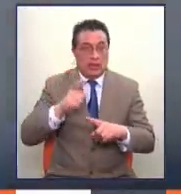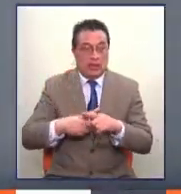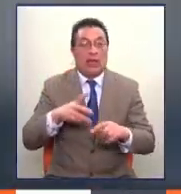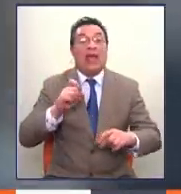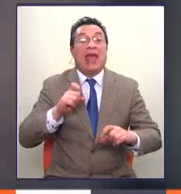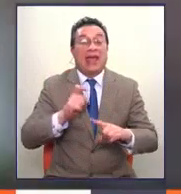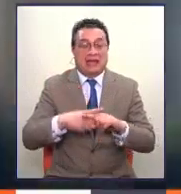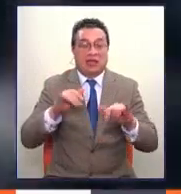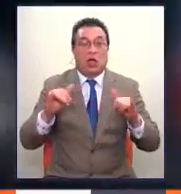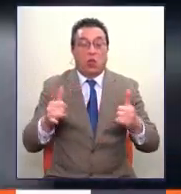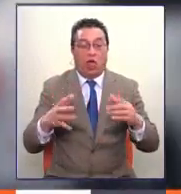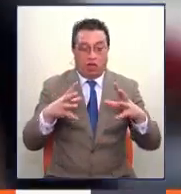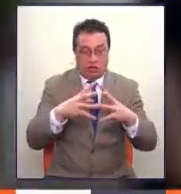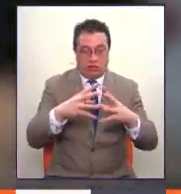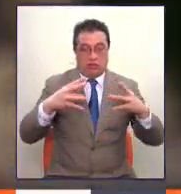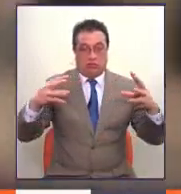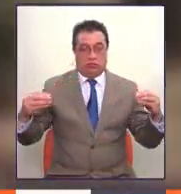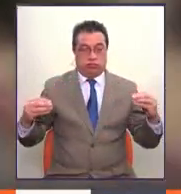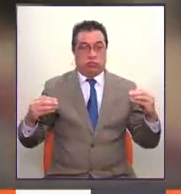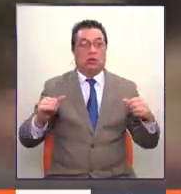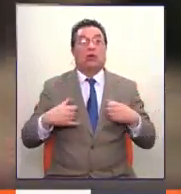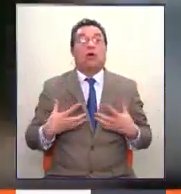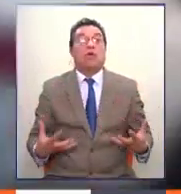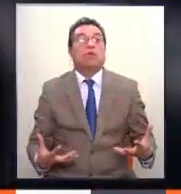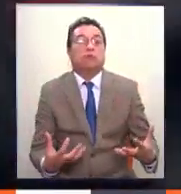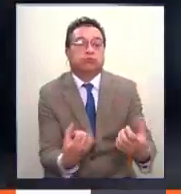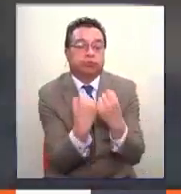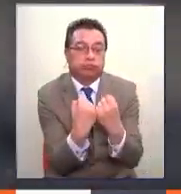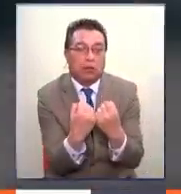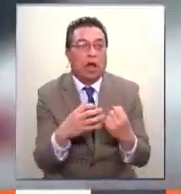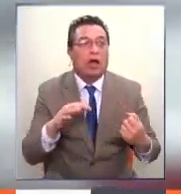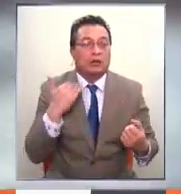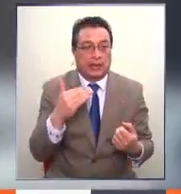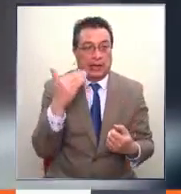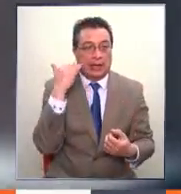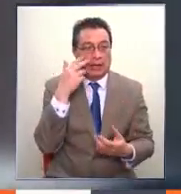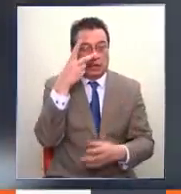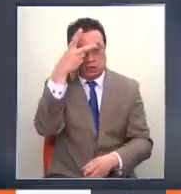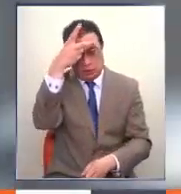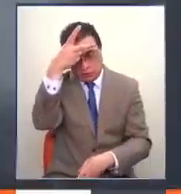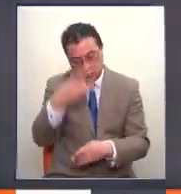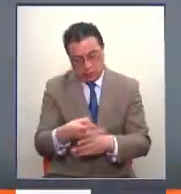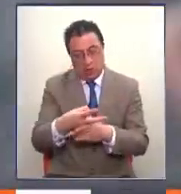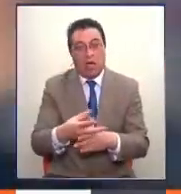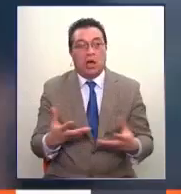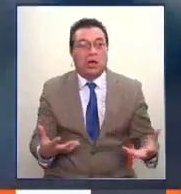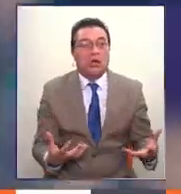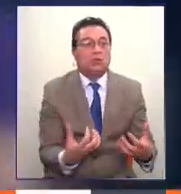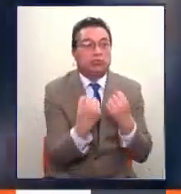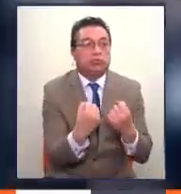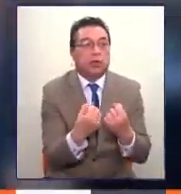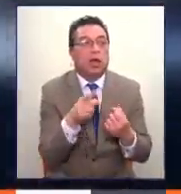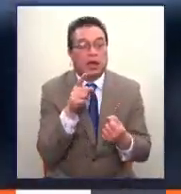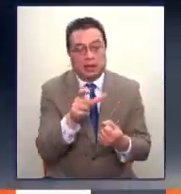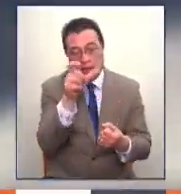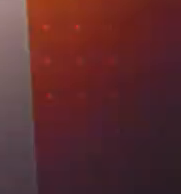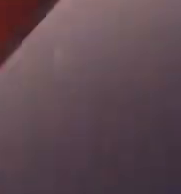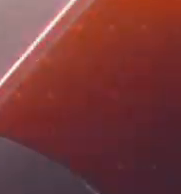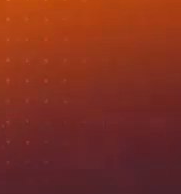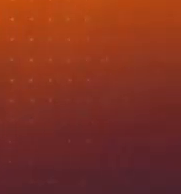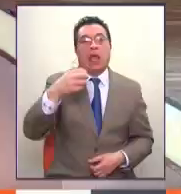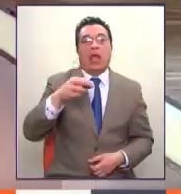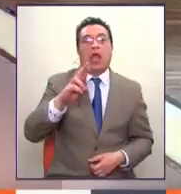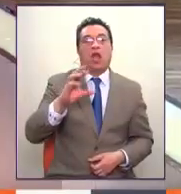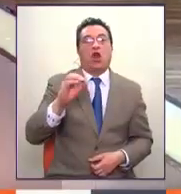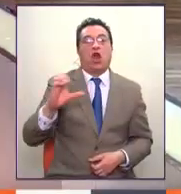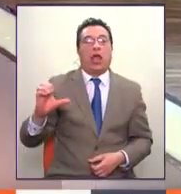jugador de fútbol americano quien logra rescatar a este hijo en medio de este incendio, se convierte en todo un